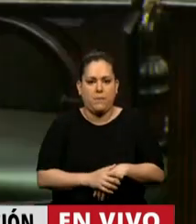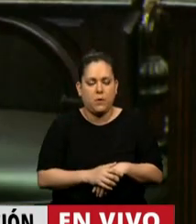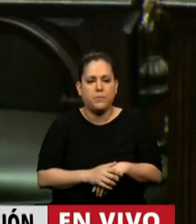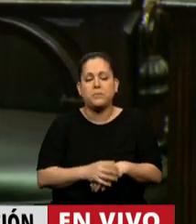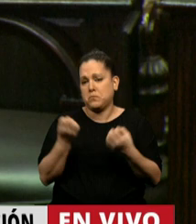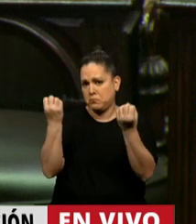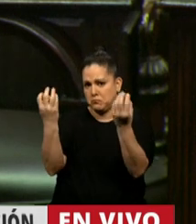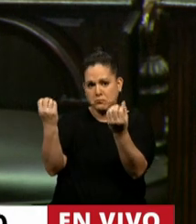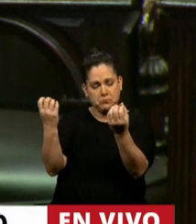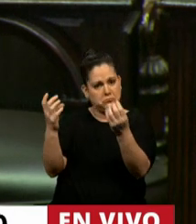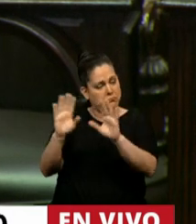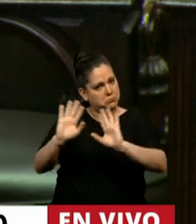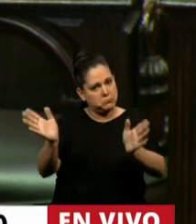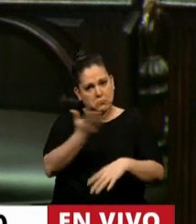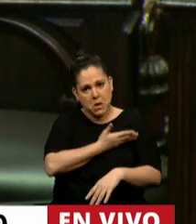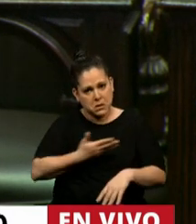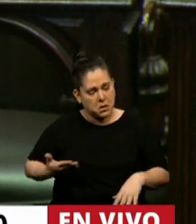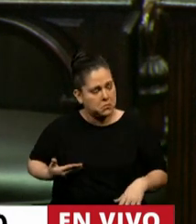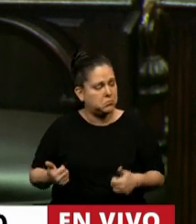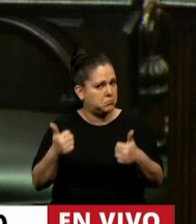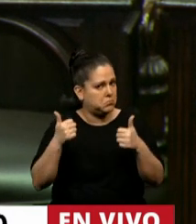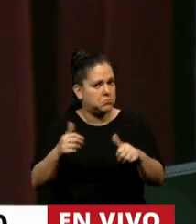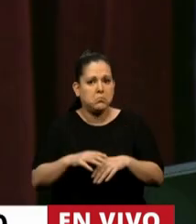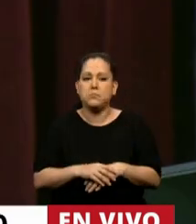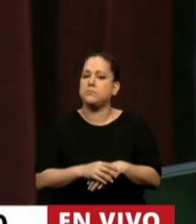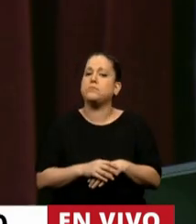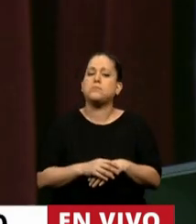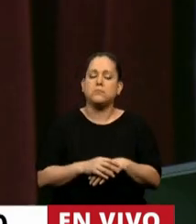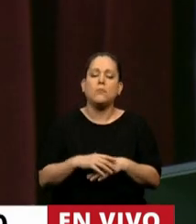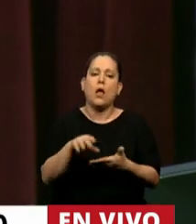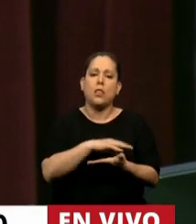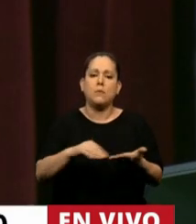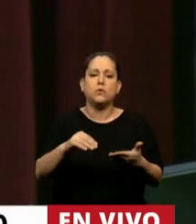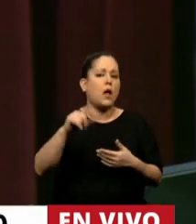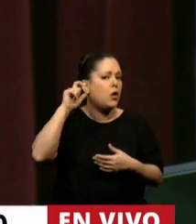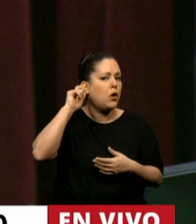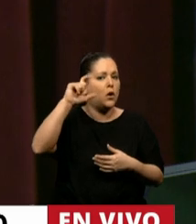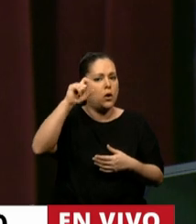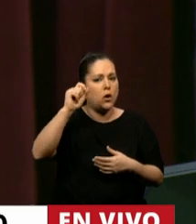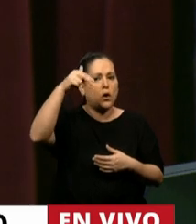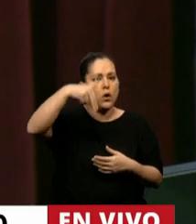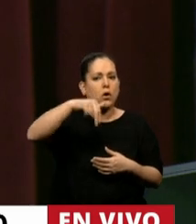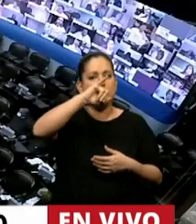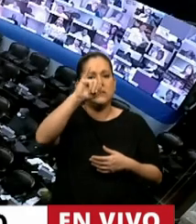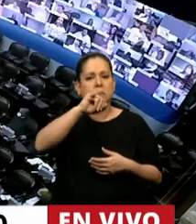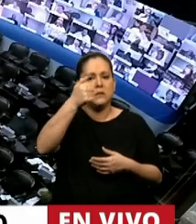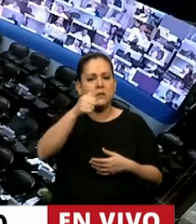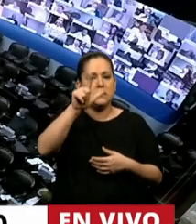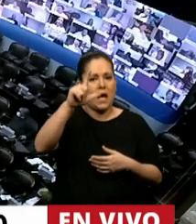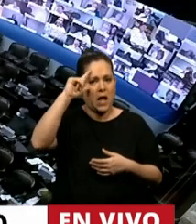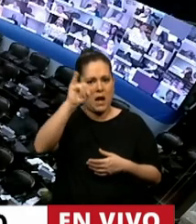descuento presidente Y gracias diputado en el uso de la palabra el diputado Álvaro González